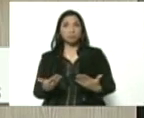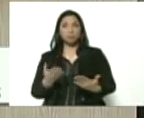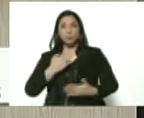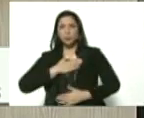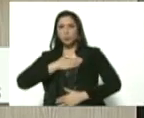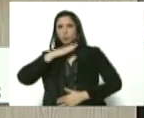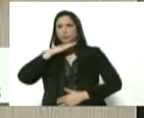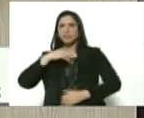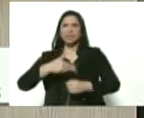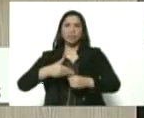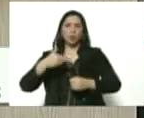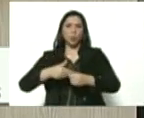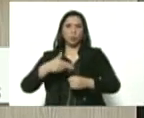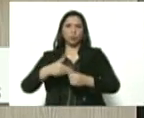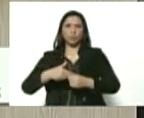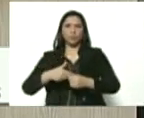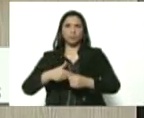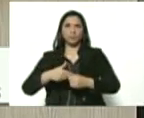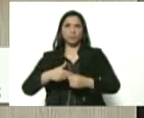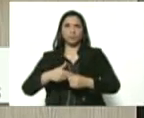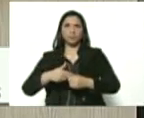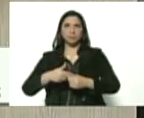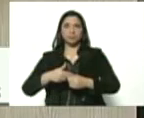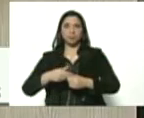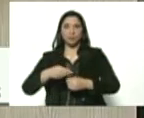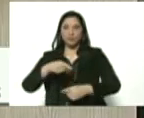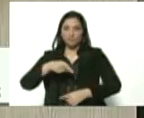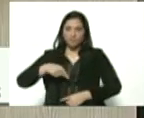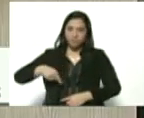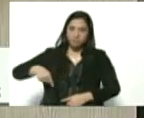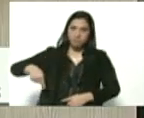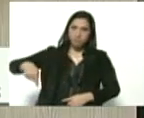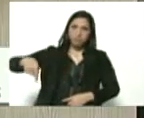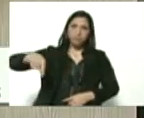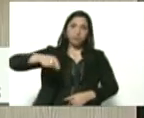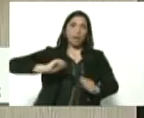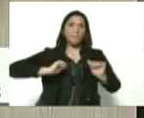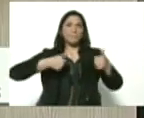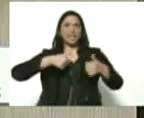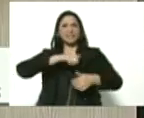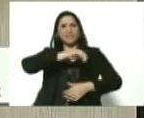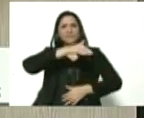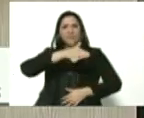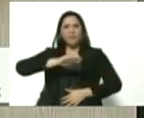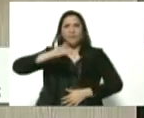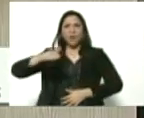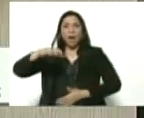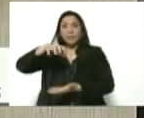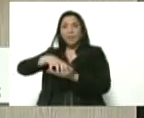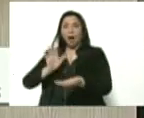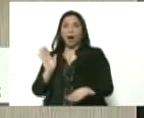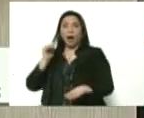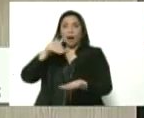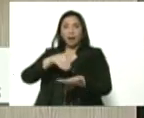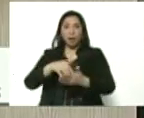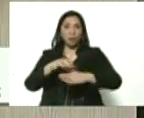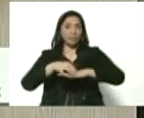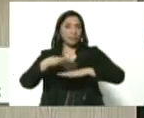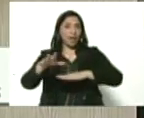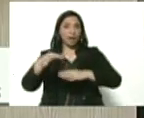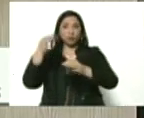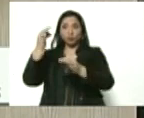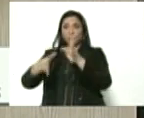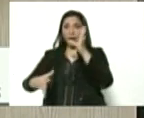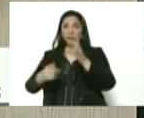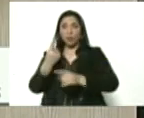suficiente combustible, se devuelven, empiezan a bordear las costas del estado Aragua, dejan a su suerte a